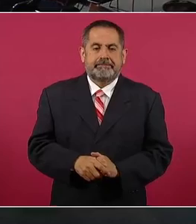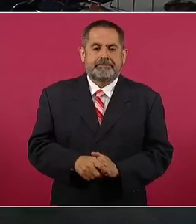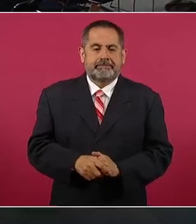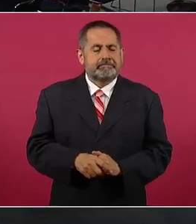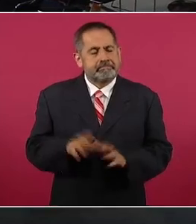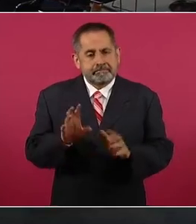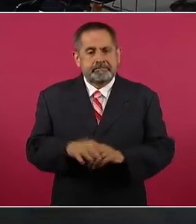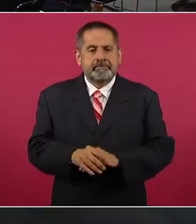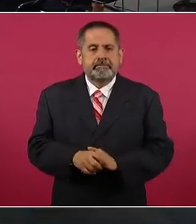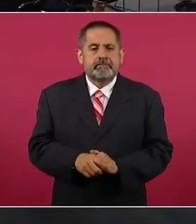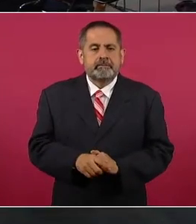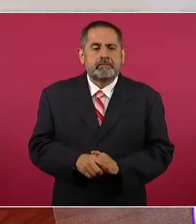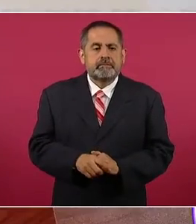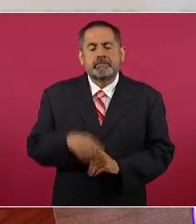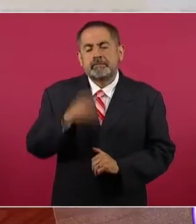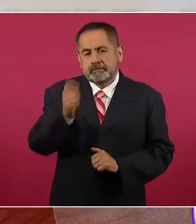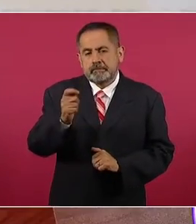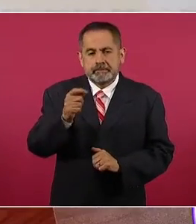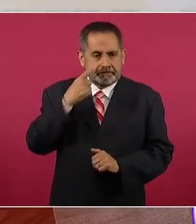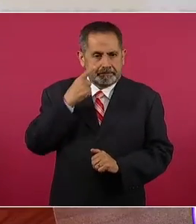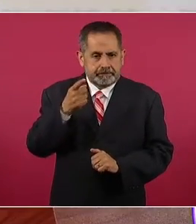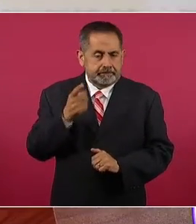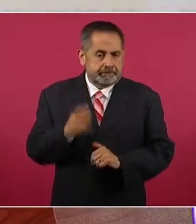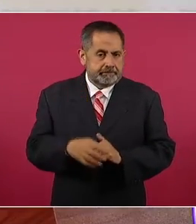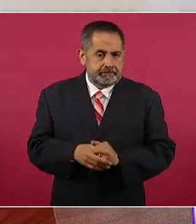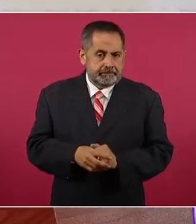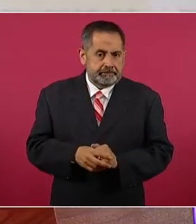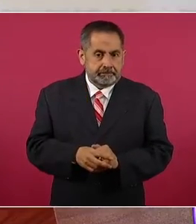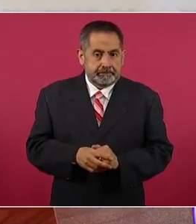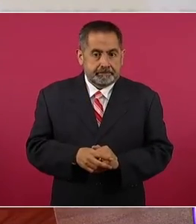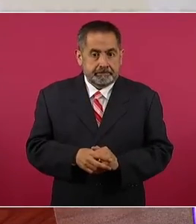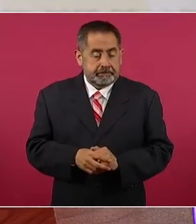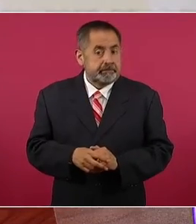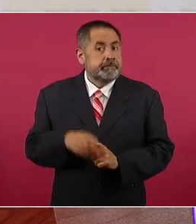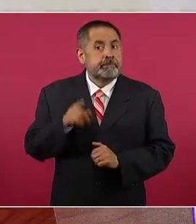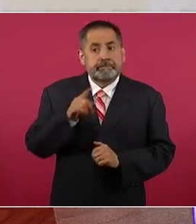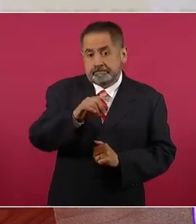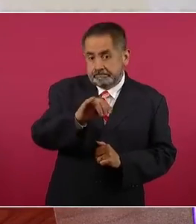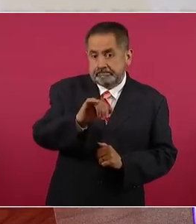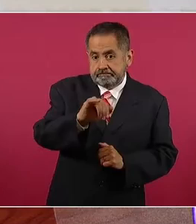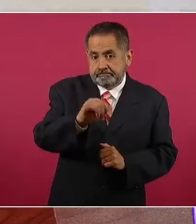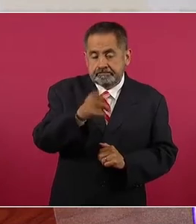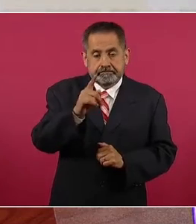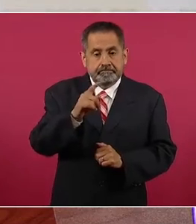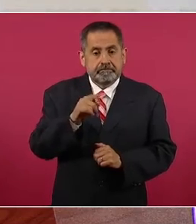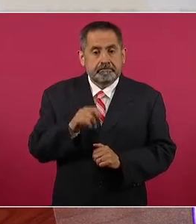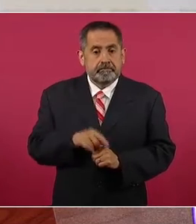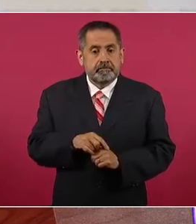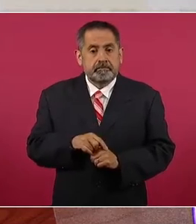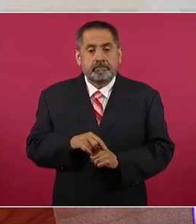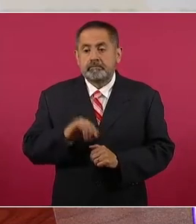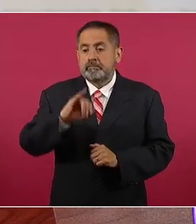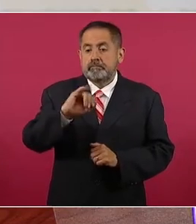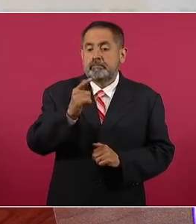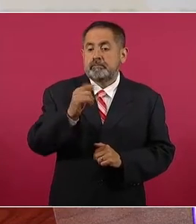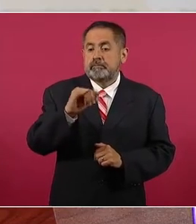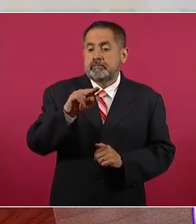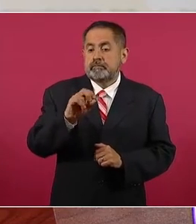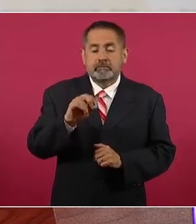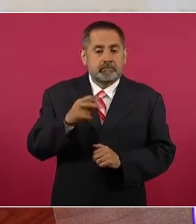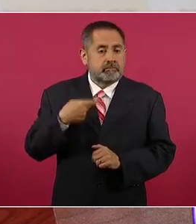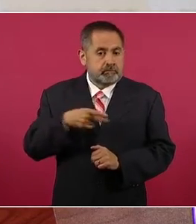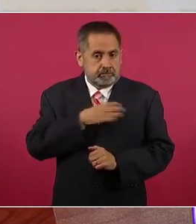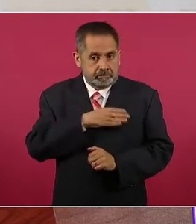Pero bueno, el caso es, sí, nada más que Higinio, muy buena persona,